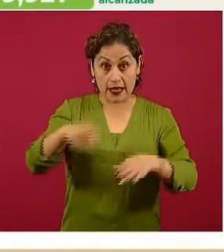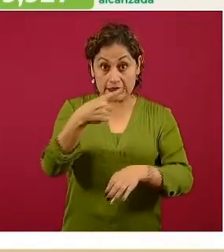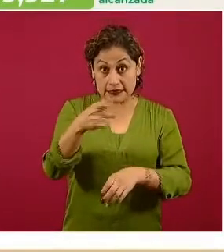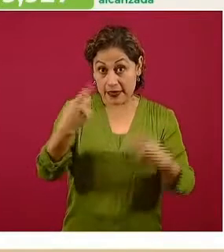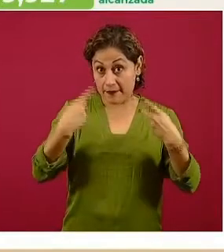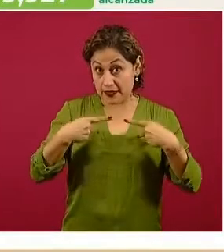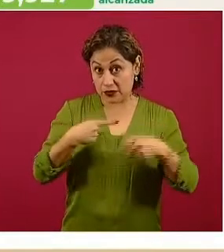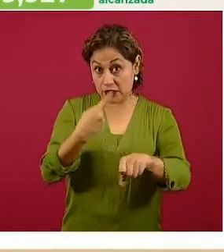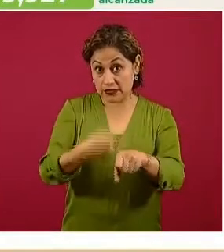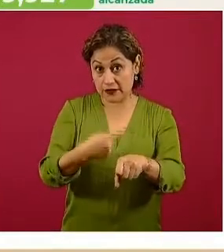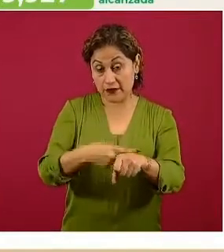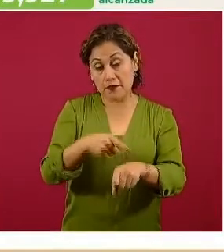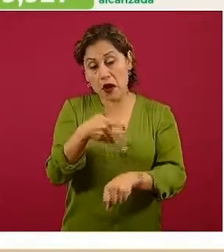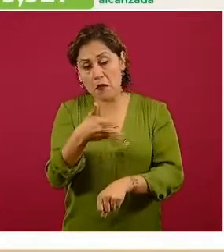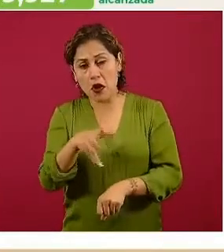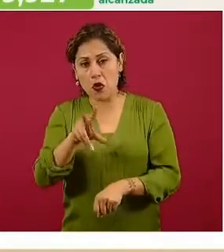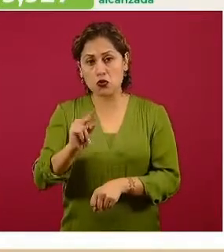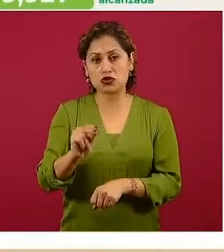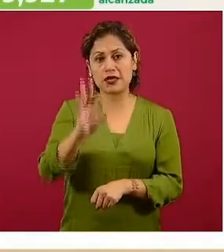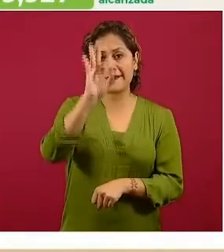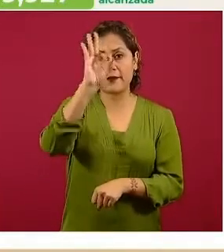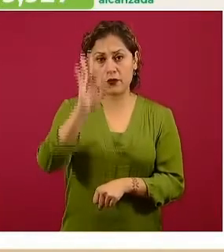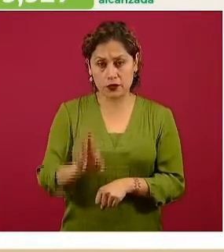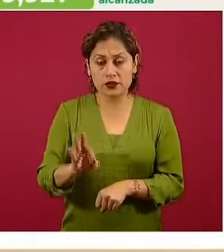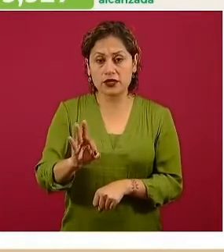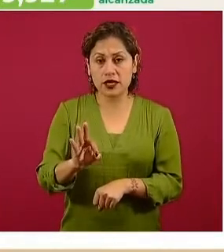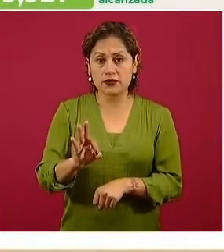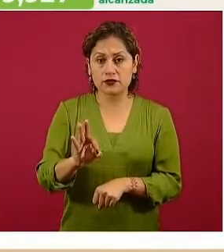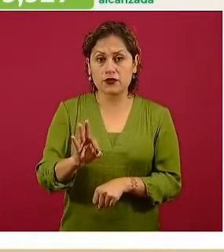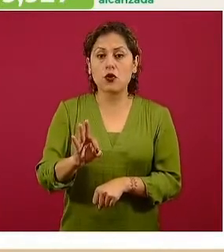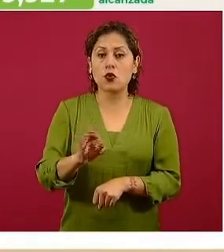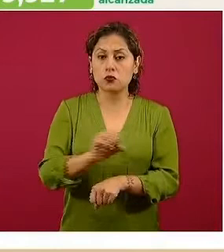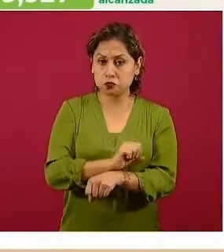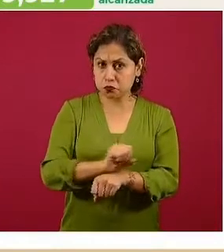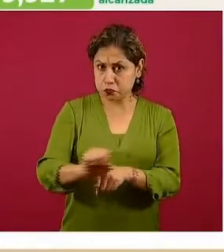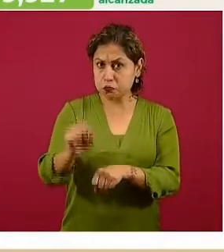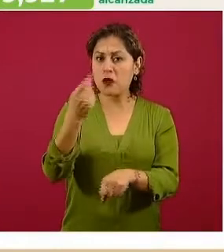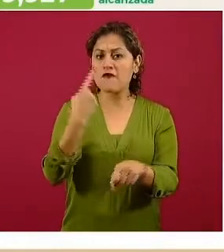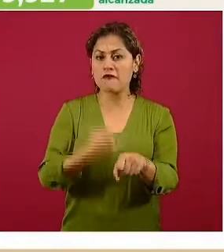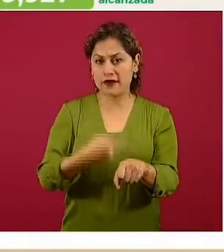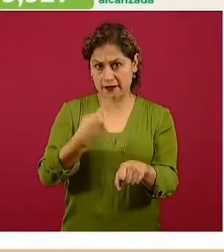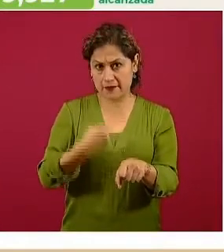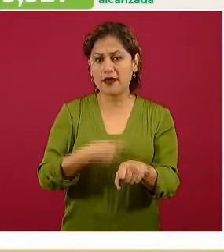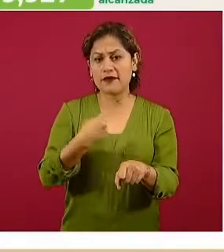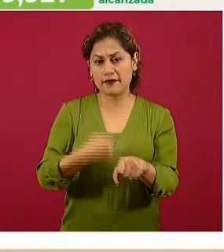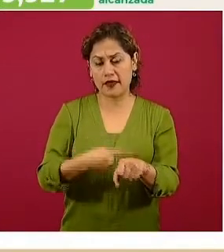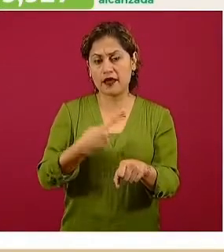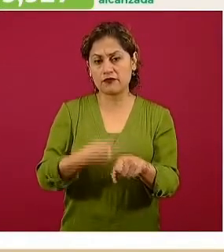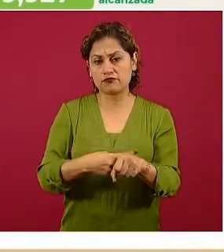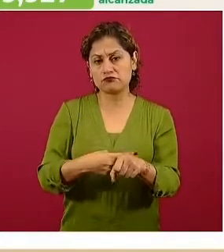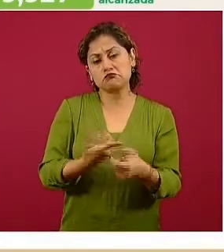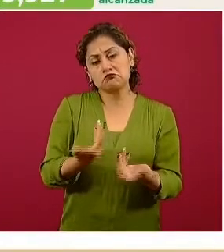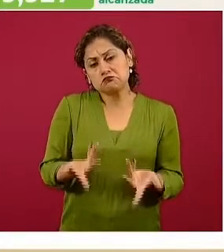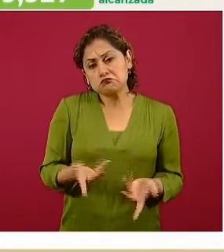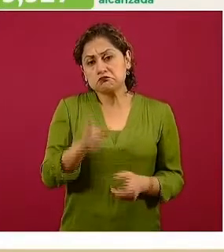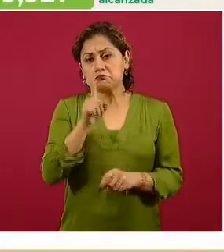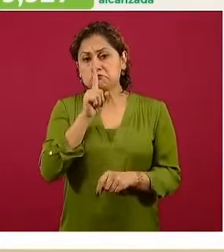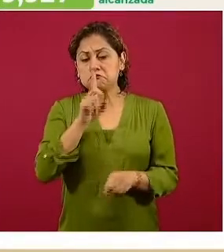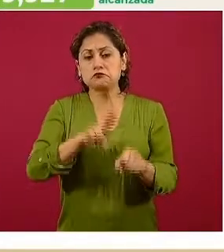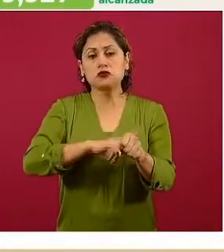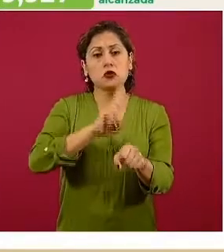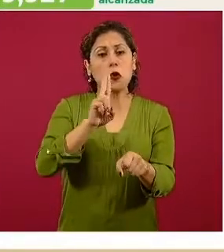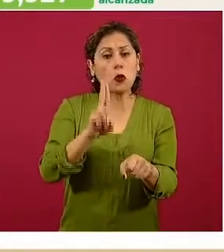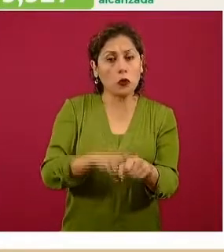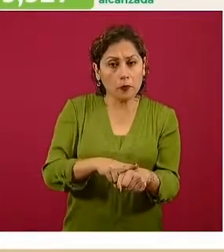aproximadamente un 80% lo hace de manera leve, una enfermedad que pueden cursar inclusive con un